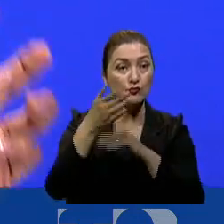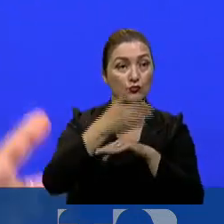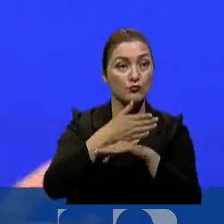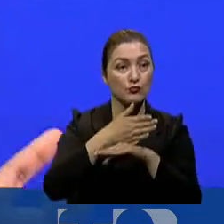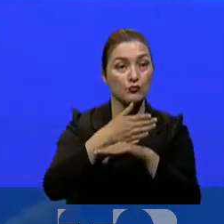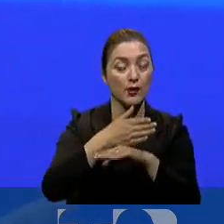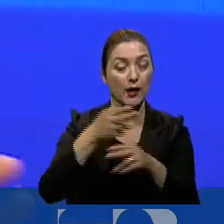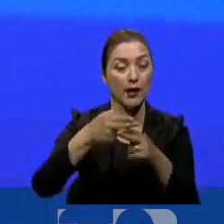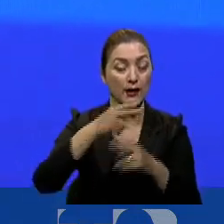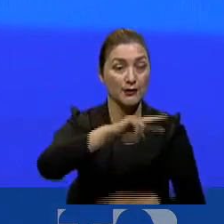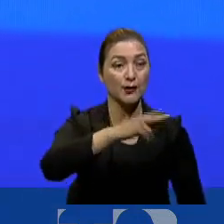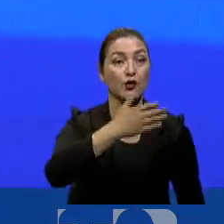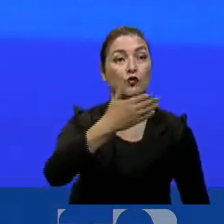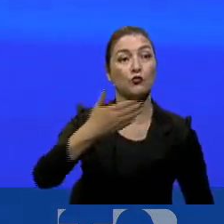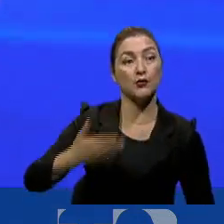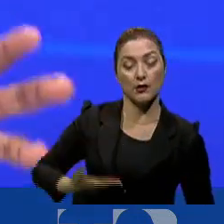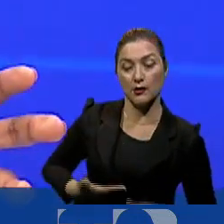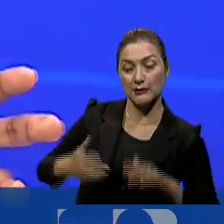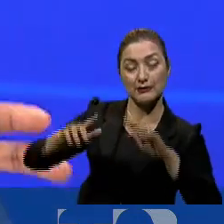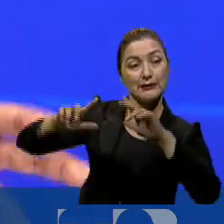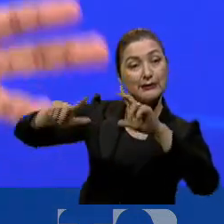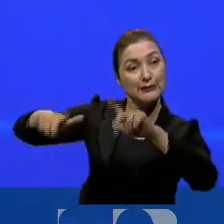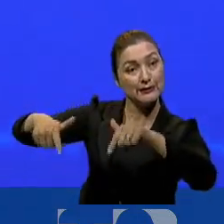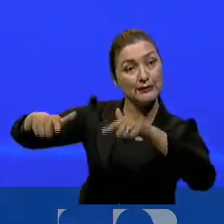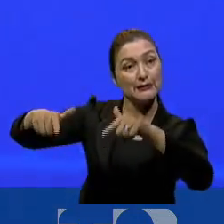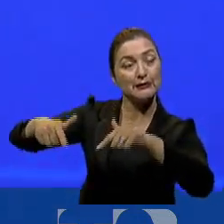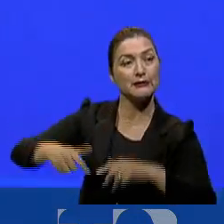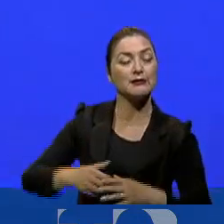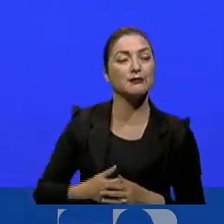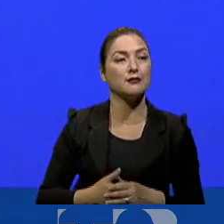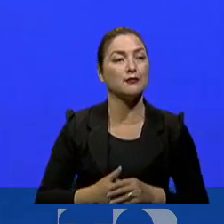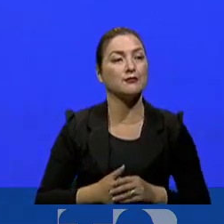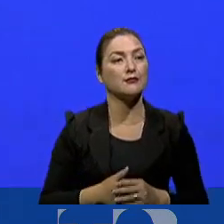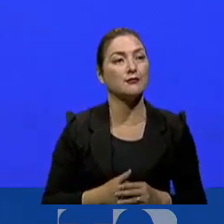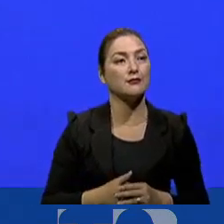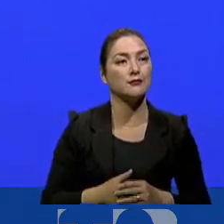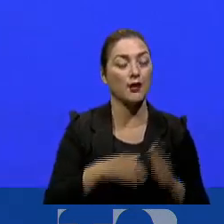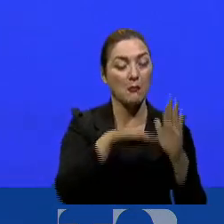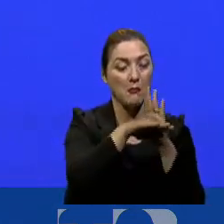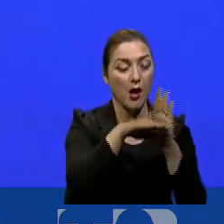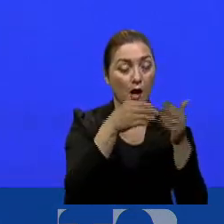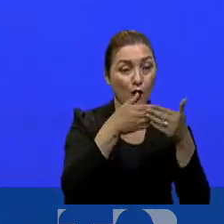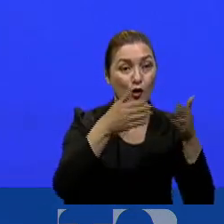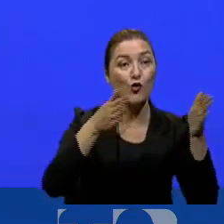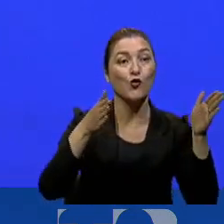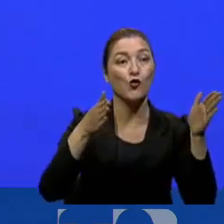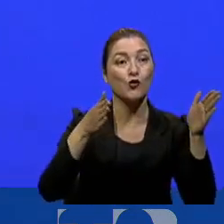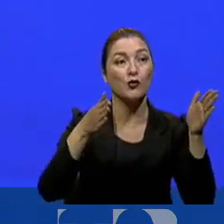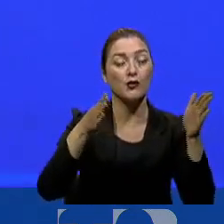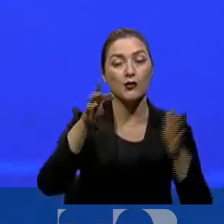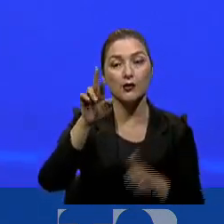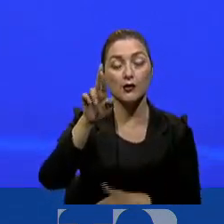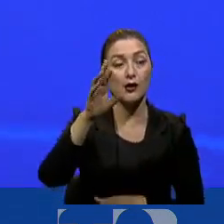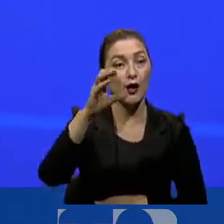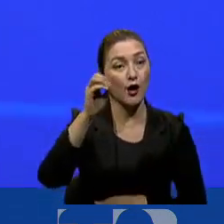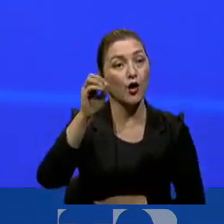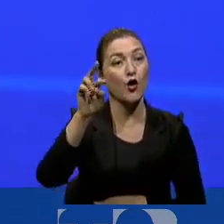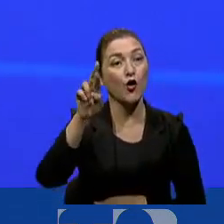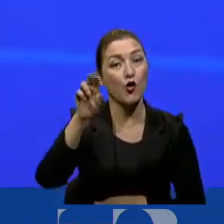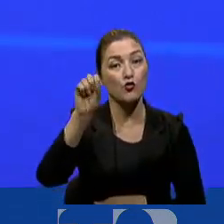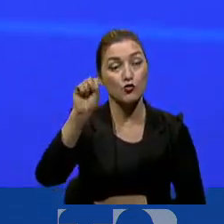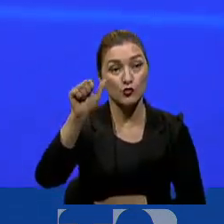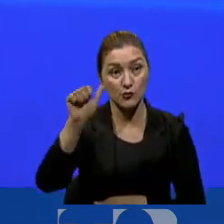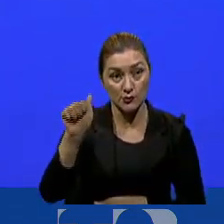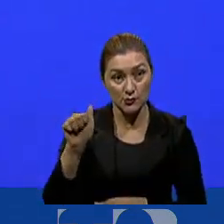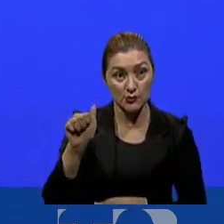ex vicepresidente Moreno. Cuenta que se apertura de parte de Recorsa tenía